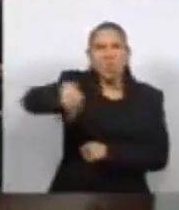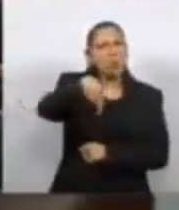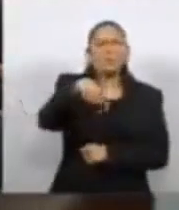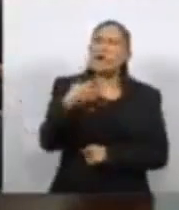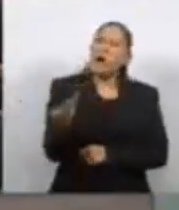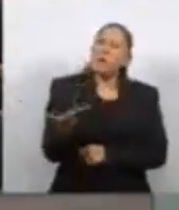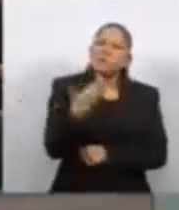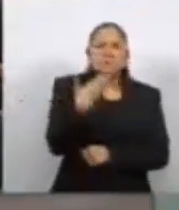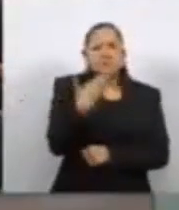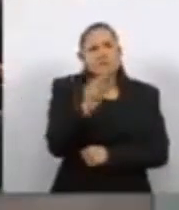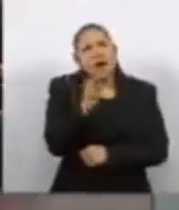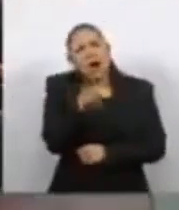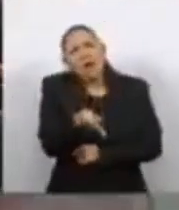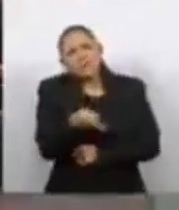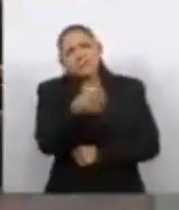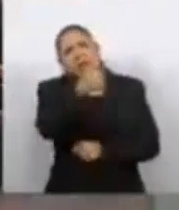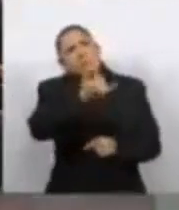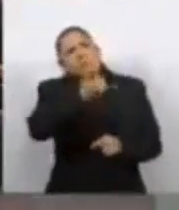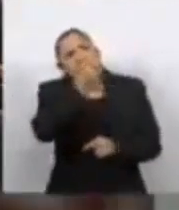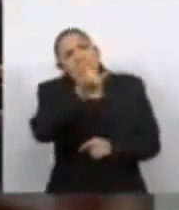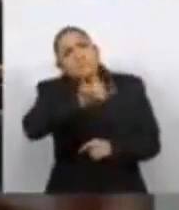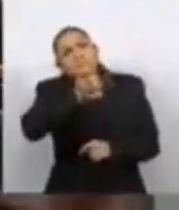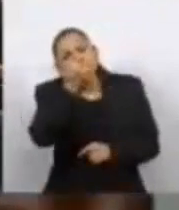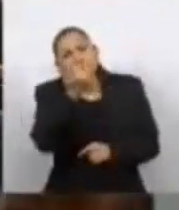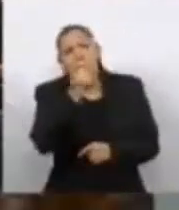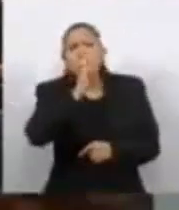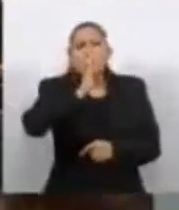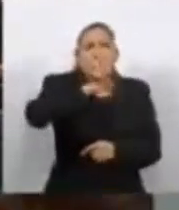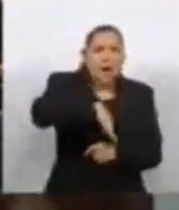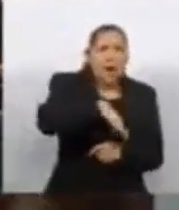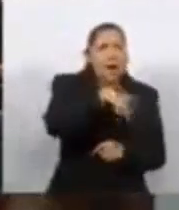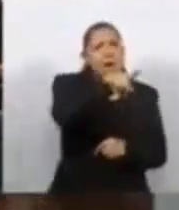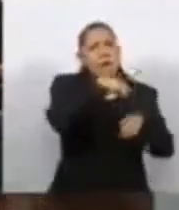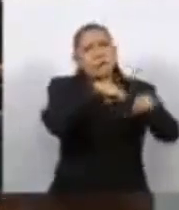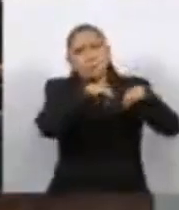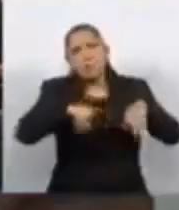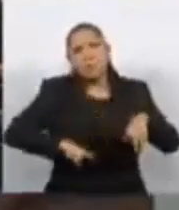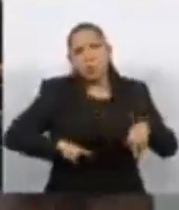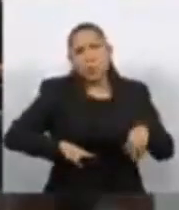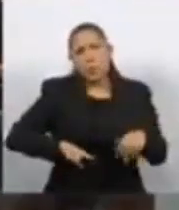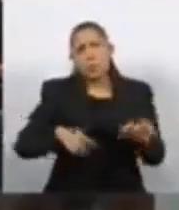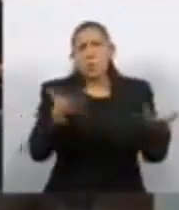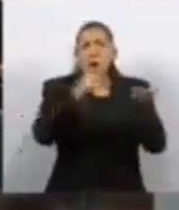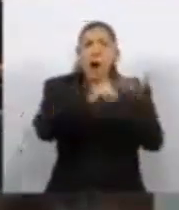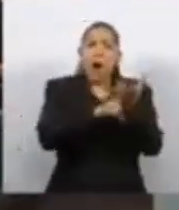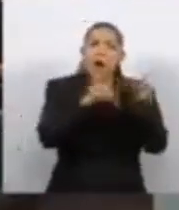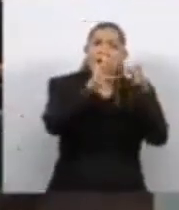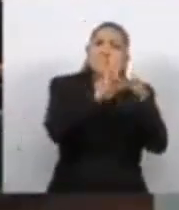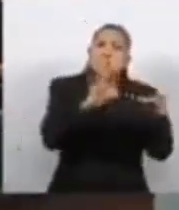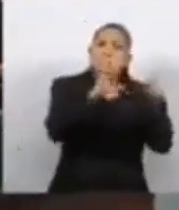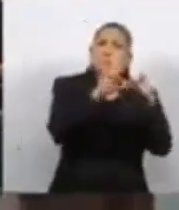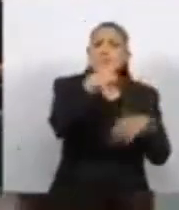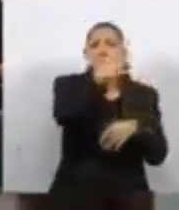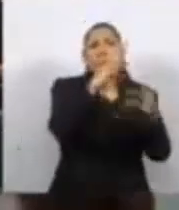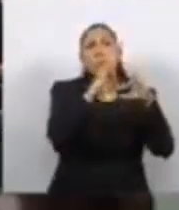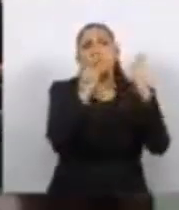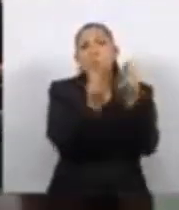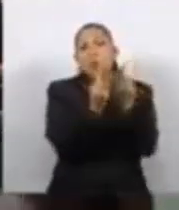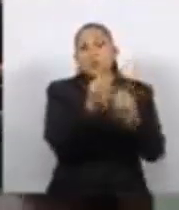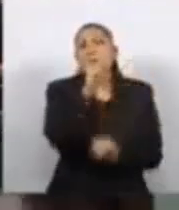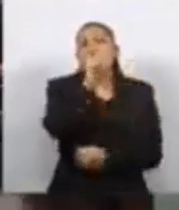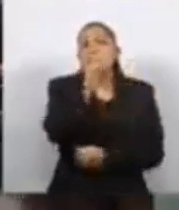única respuesta a las evidentes fallas de esta administración sea siempre la misma. Repetir el